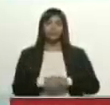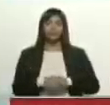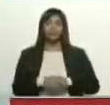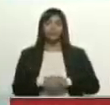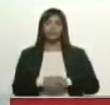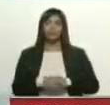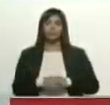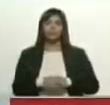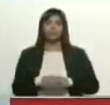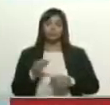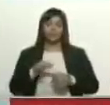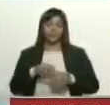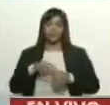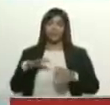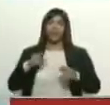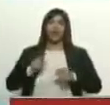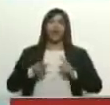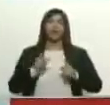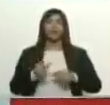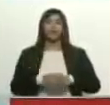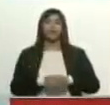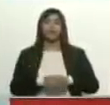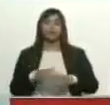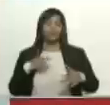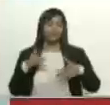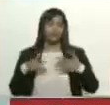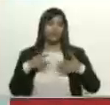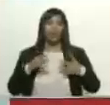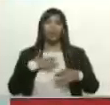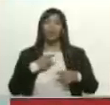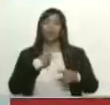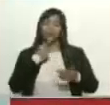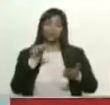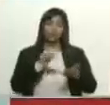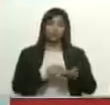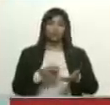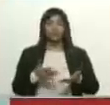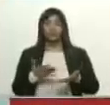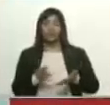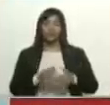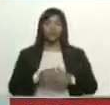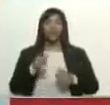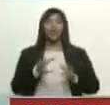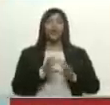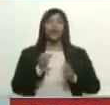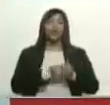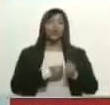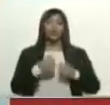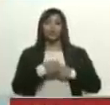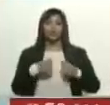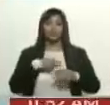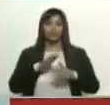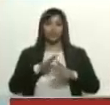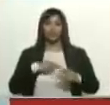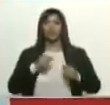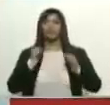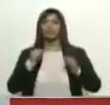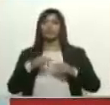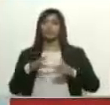ni siquiera de lejos, a alguna actividad que pudiera calificarse de lucha sindical.